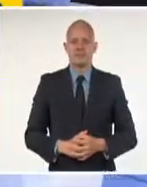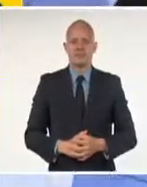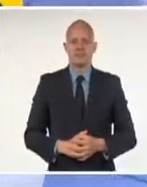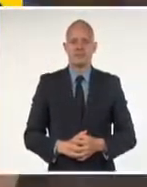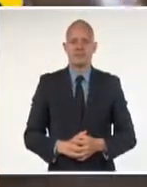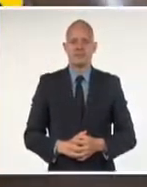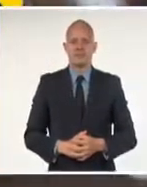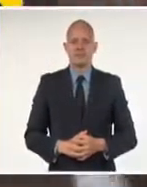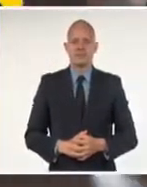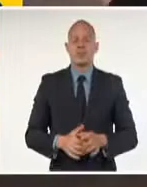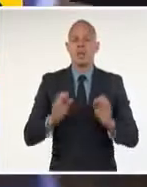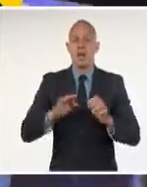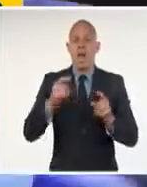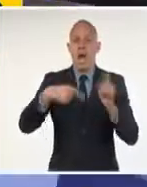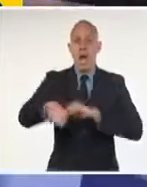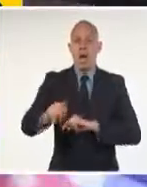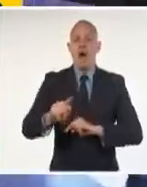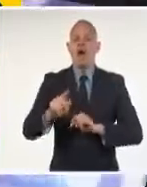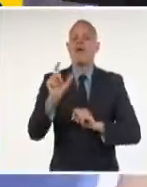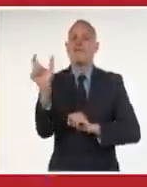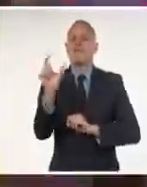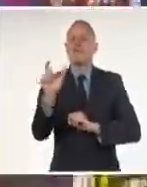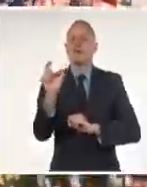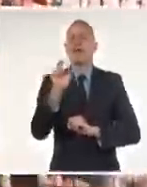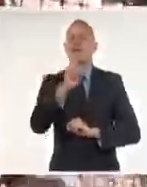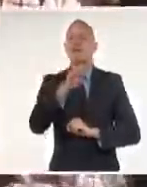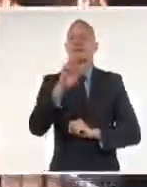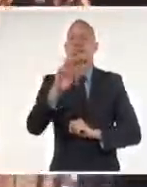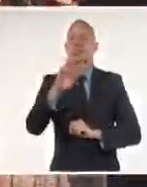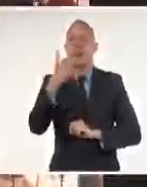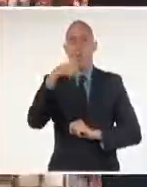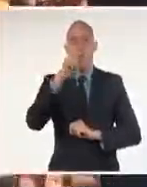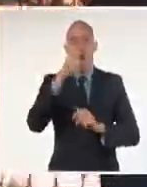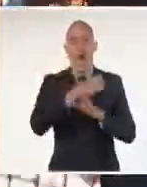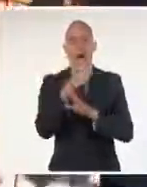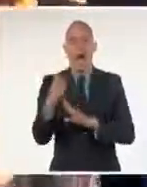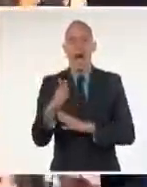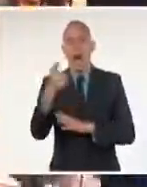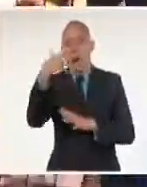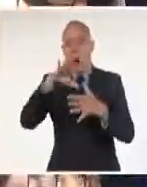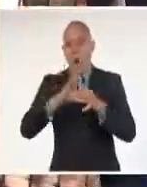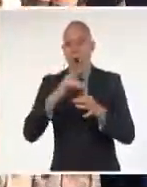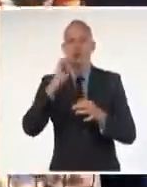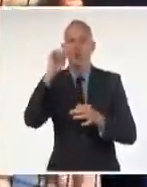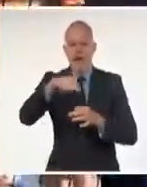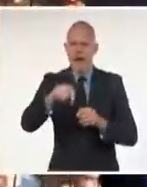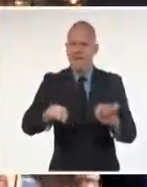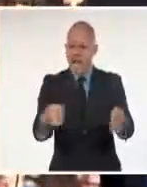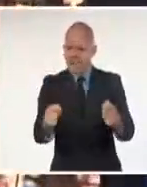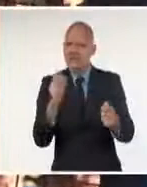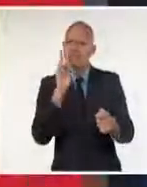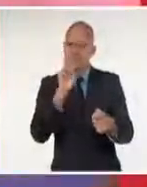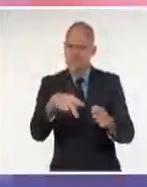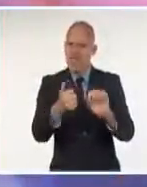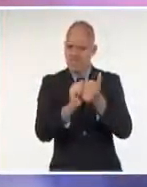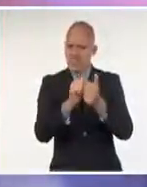Del 23 de julio al 8 de agosto, usted podrá disfrutar en vivo de los Juegos Olímpicos por la Televisión